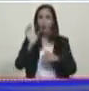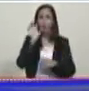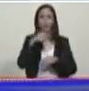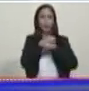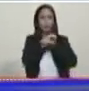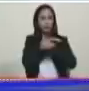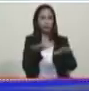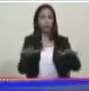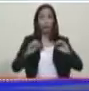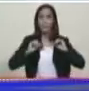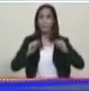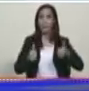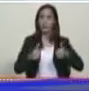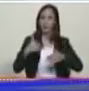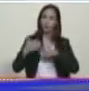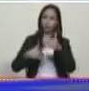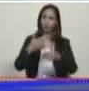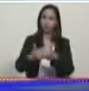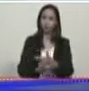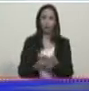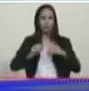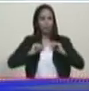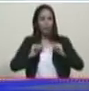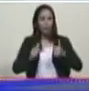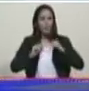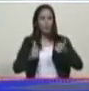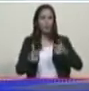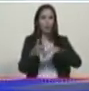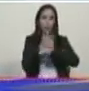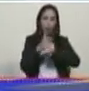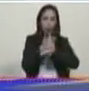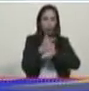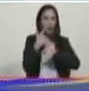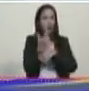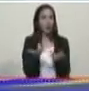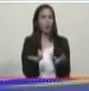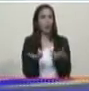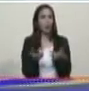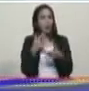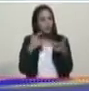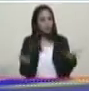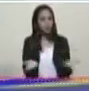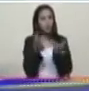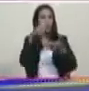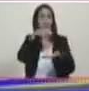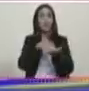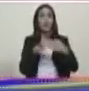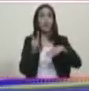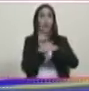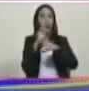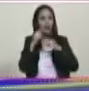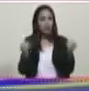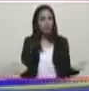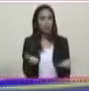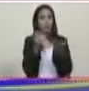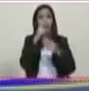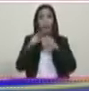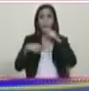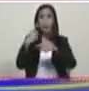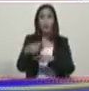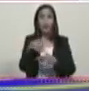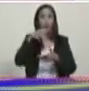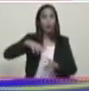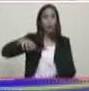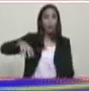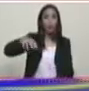se inicia en nombre del gobierno nacional, del gobierno del Estado Vargas, y a partir de mañana en todos los estados